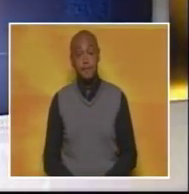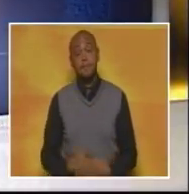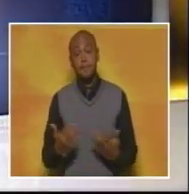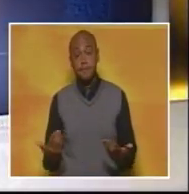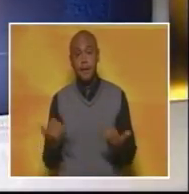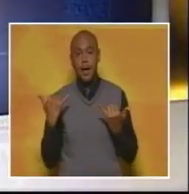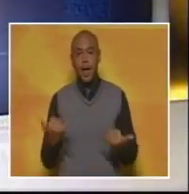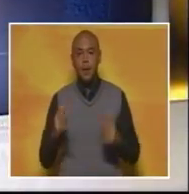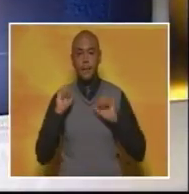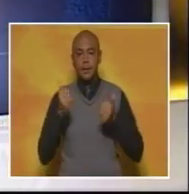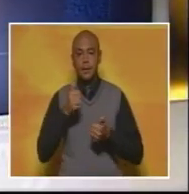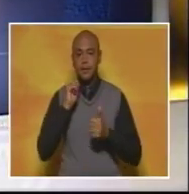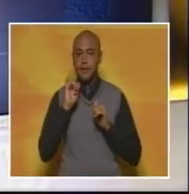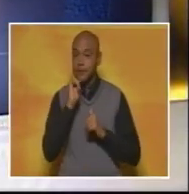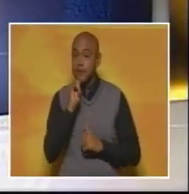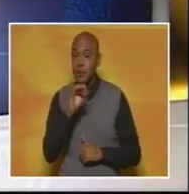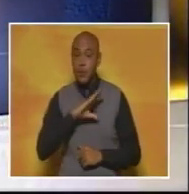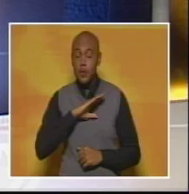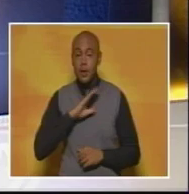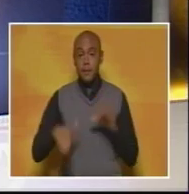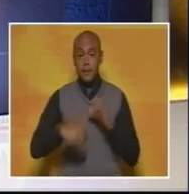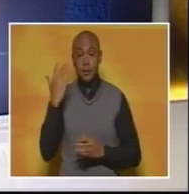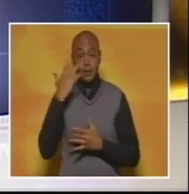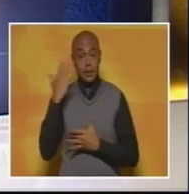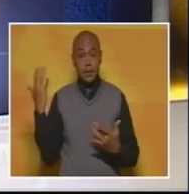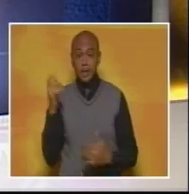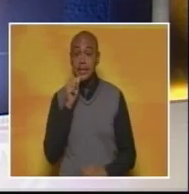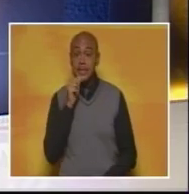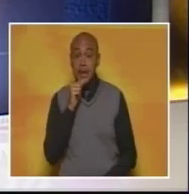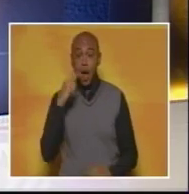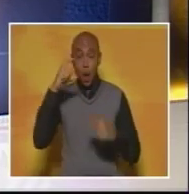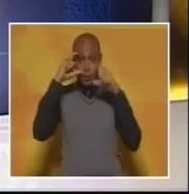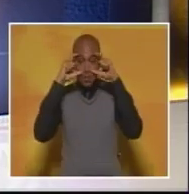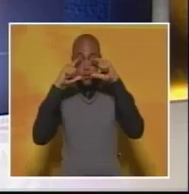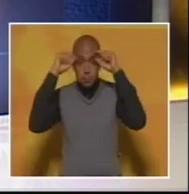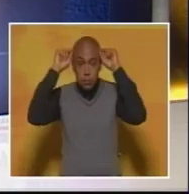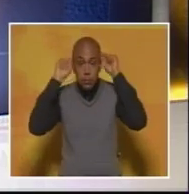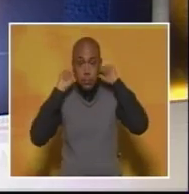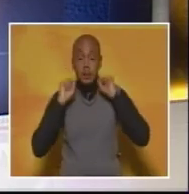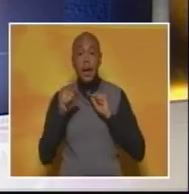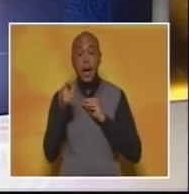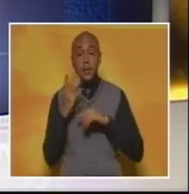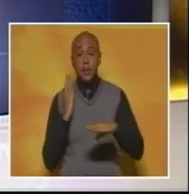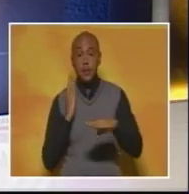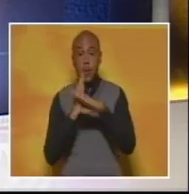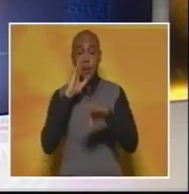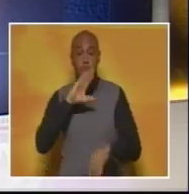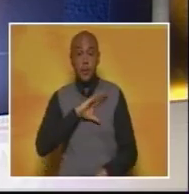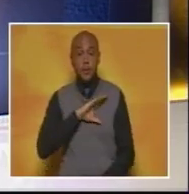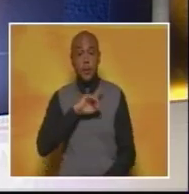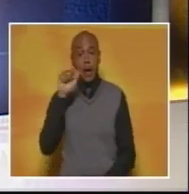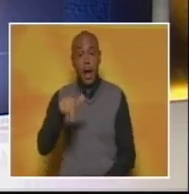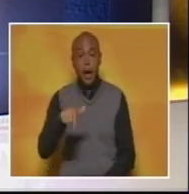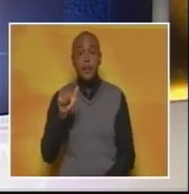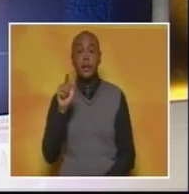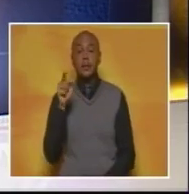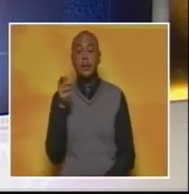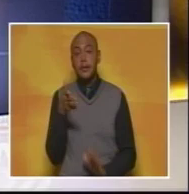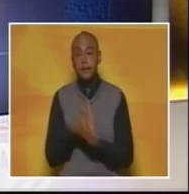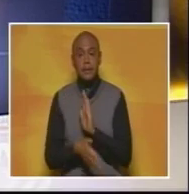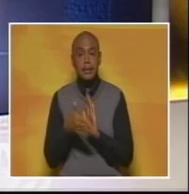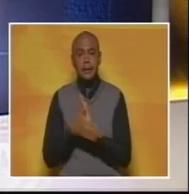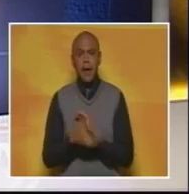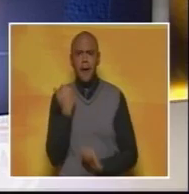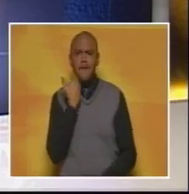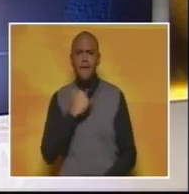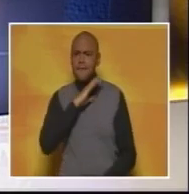Amigos, ahora iniciamos las noticias, estrenos y estrellas con Sir Elton John. El cantante suspendió una de sus presentaciones por estar